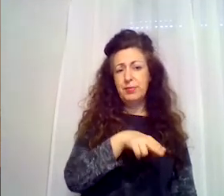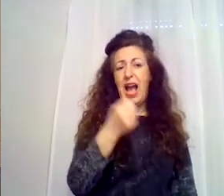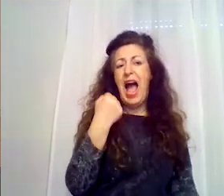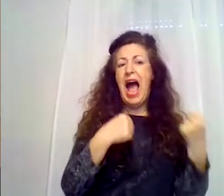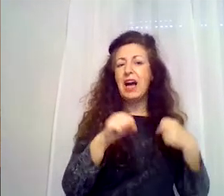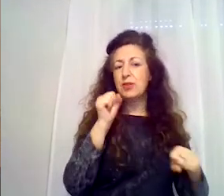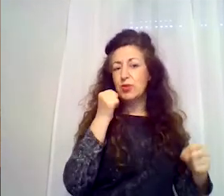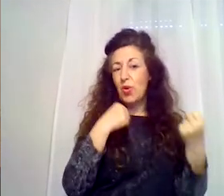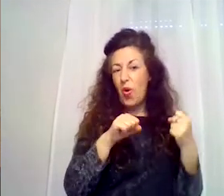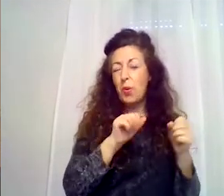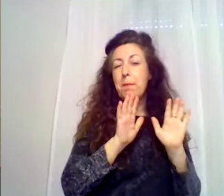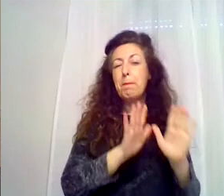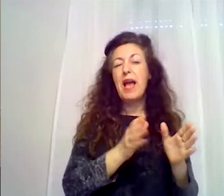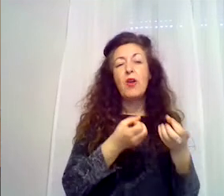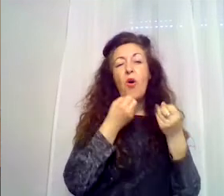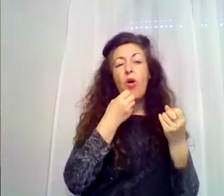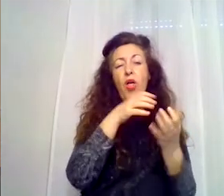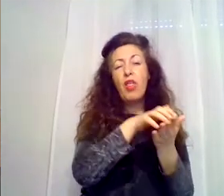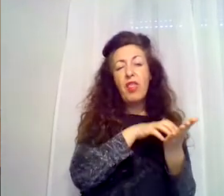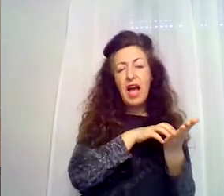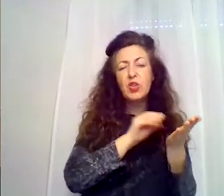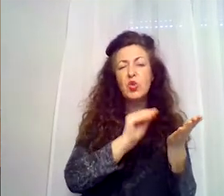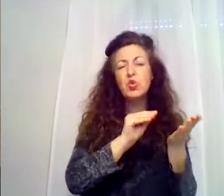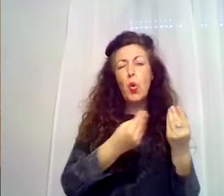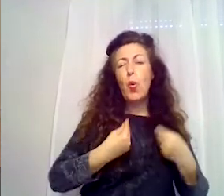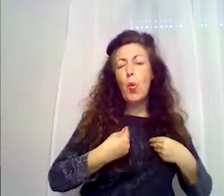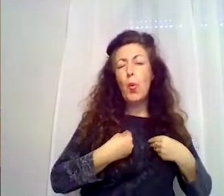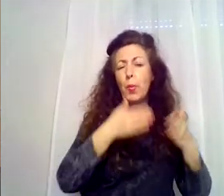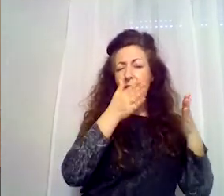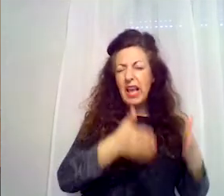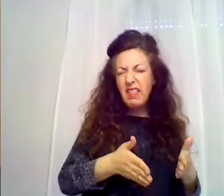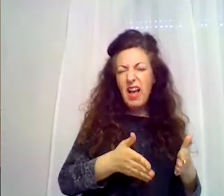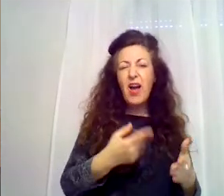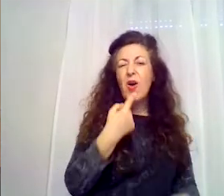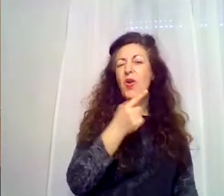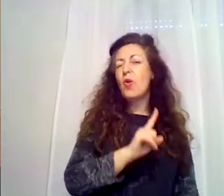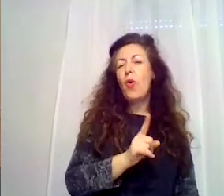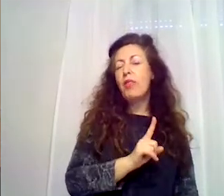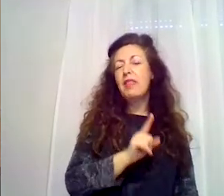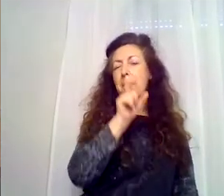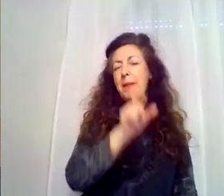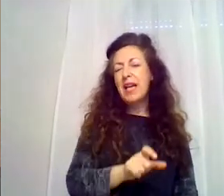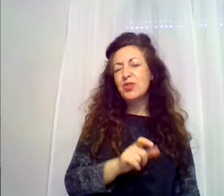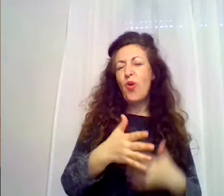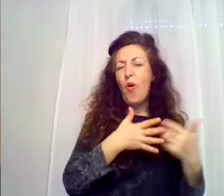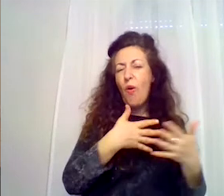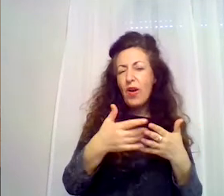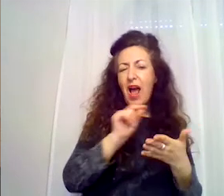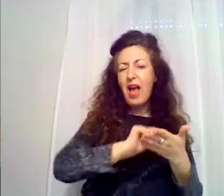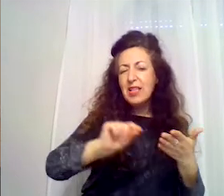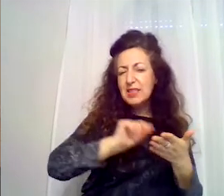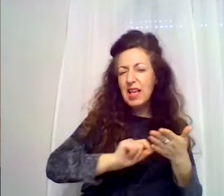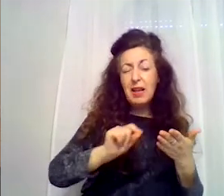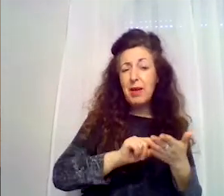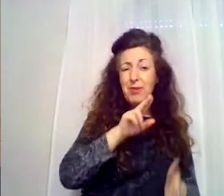posteriormente en esa pugna con Mónica en el ring, no hubo mucho tiempo para intervenciones y